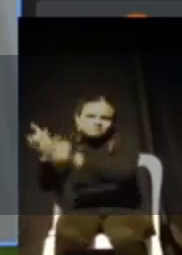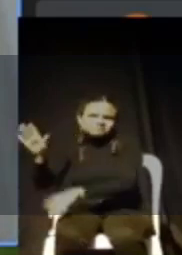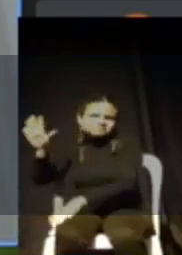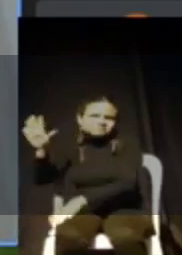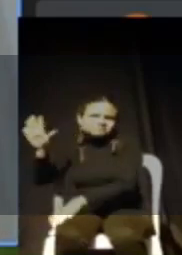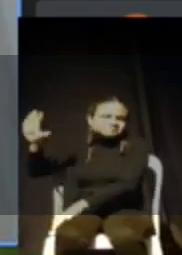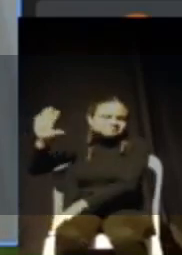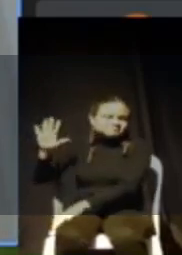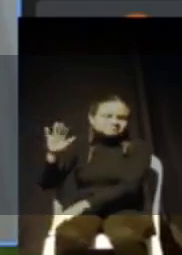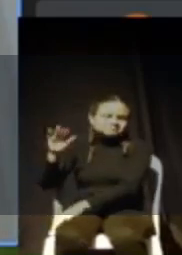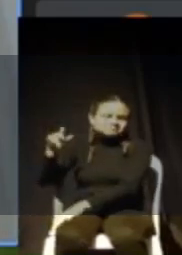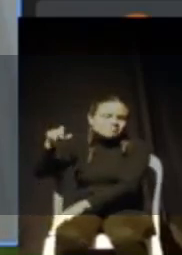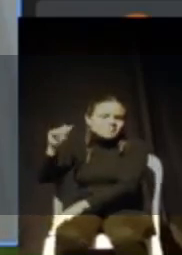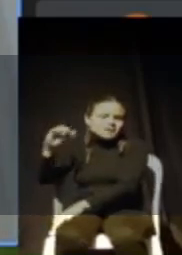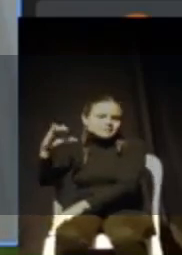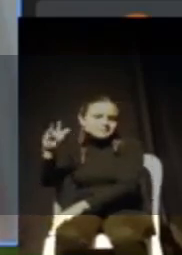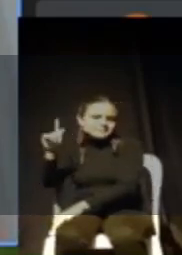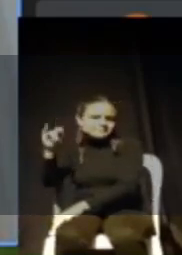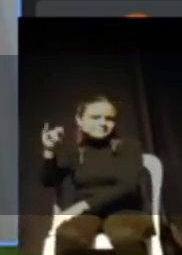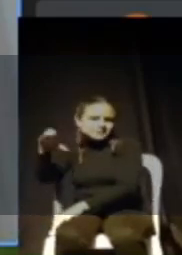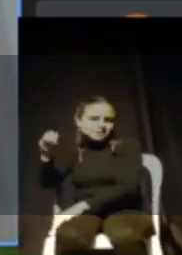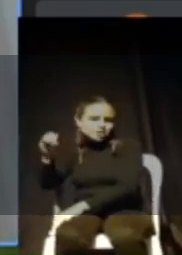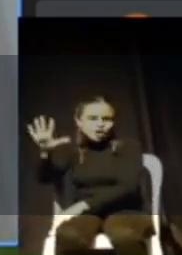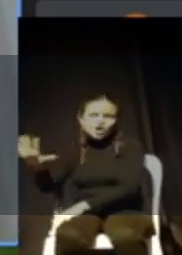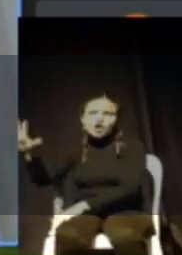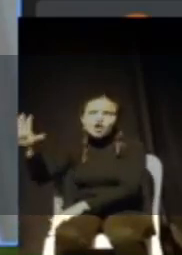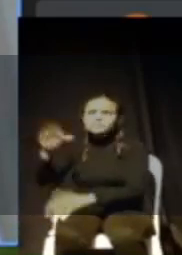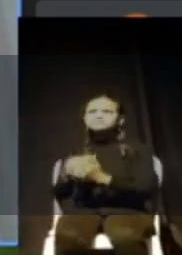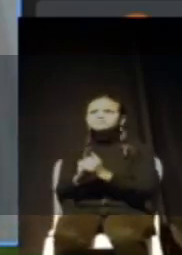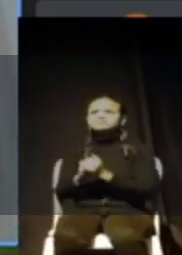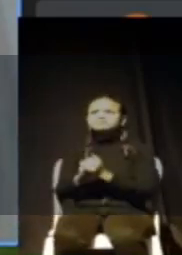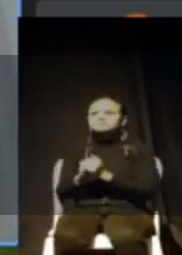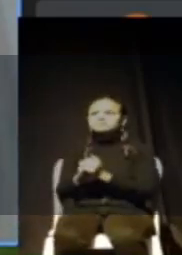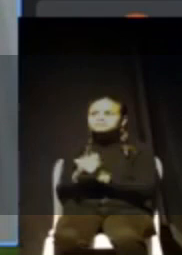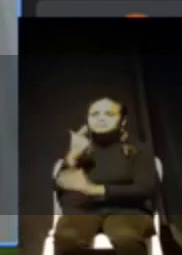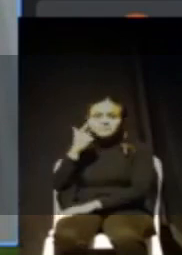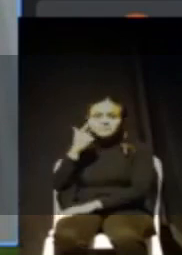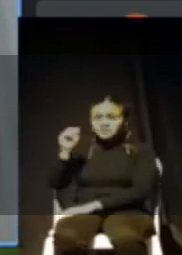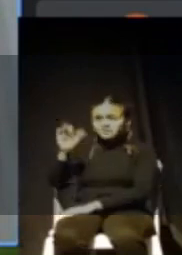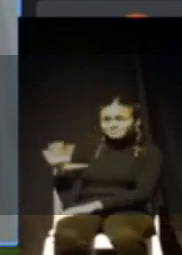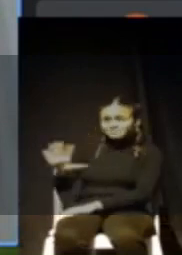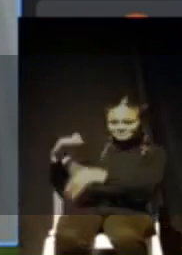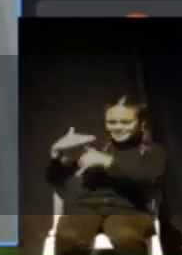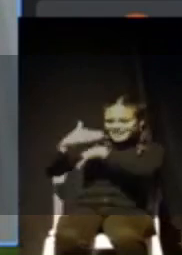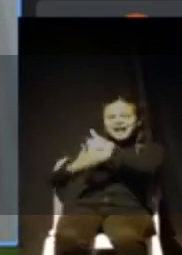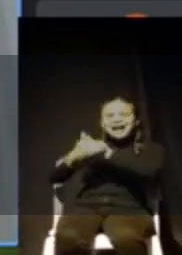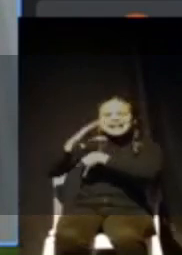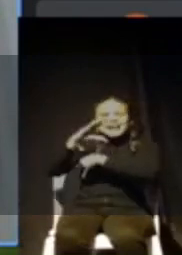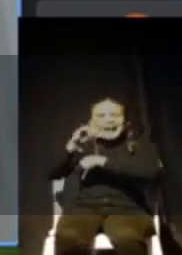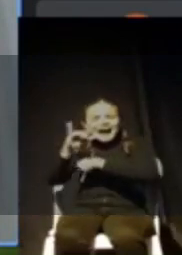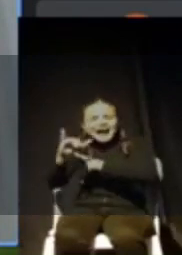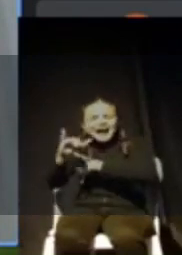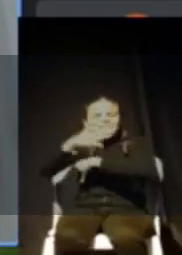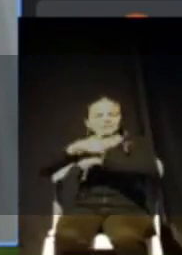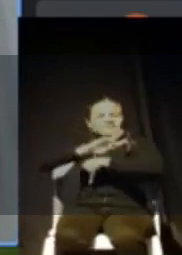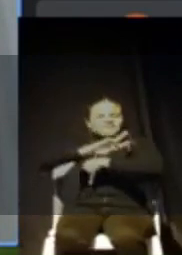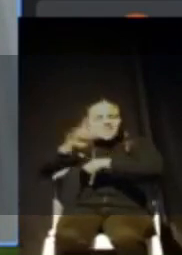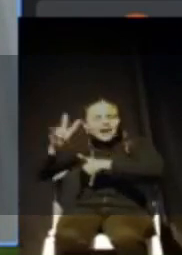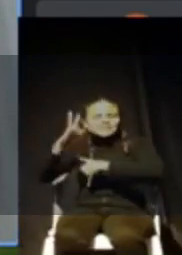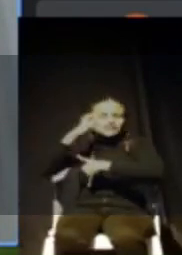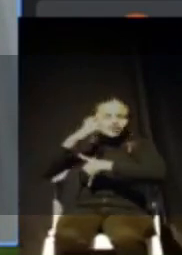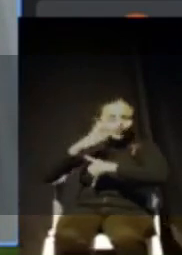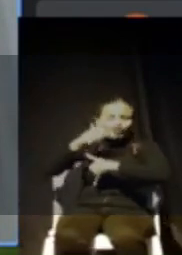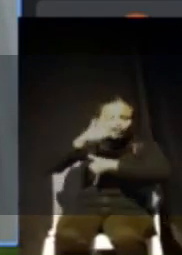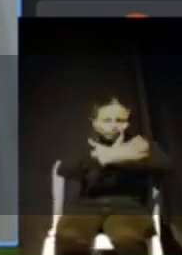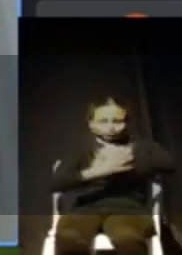Desde la voz de Jorge García Rincón, él dice: el Pacífico ha adoptado hace ya un buen tiempo la construcción de un modelo pedagógico